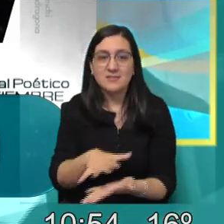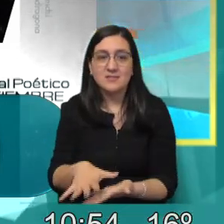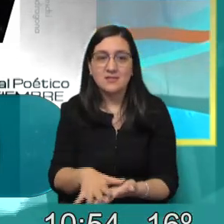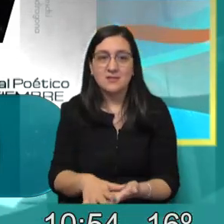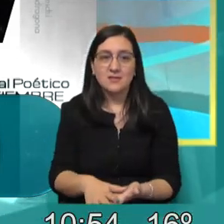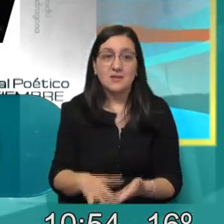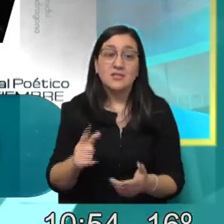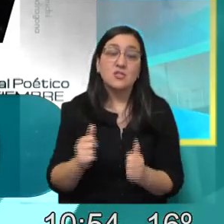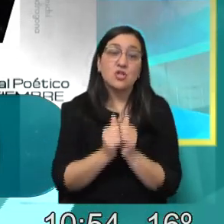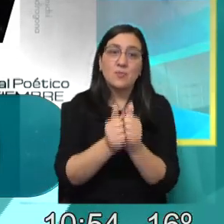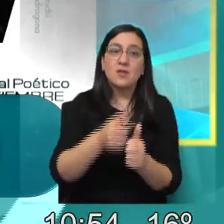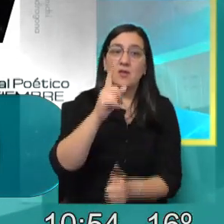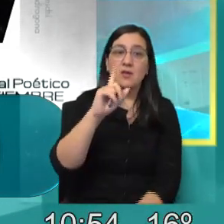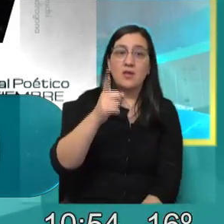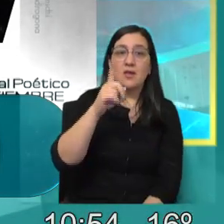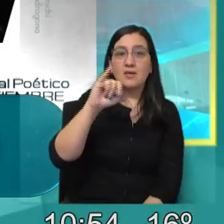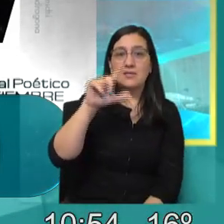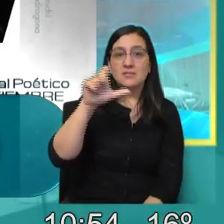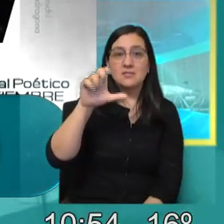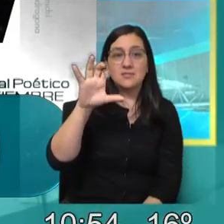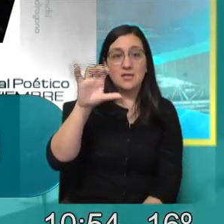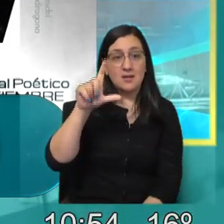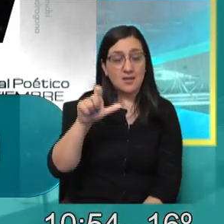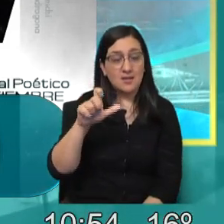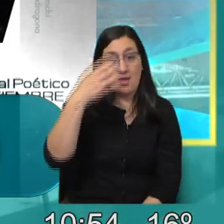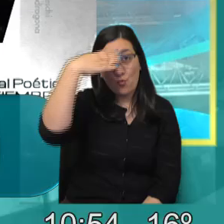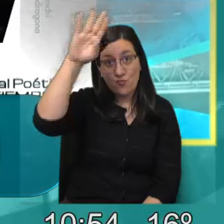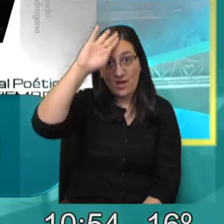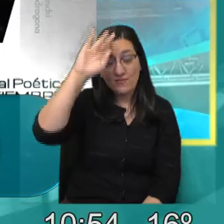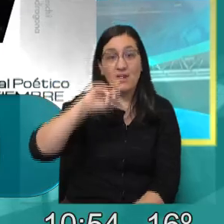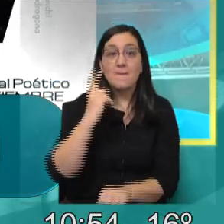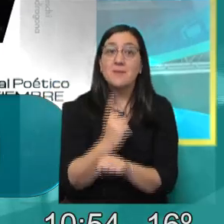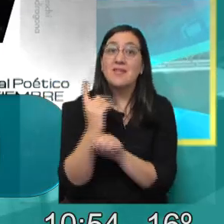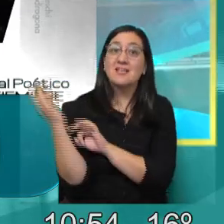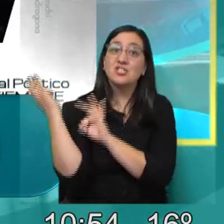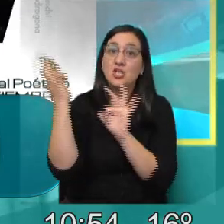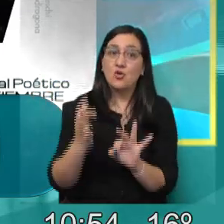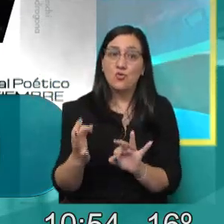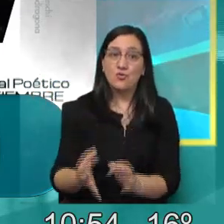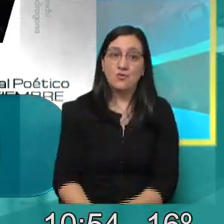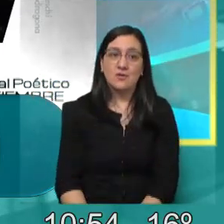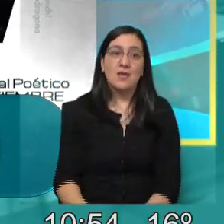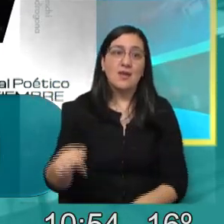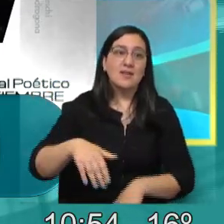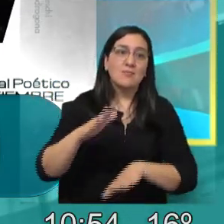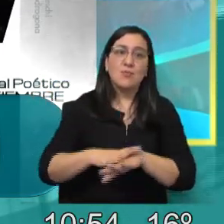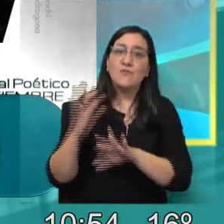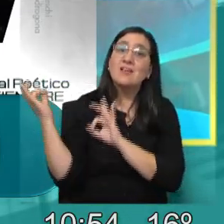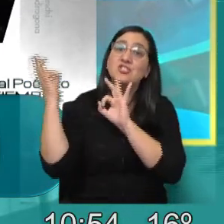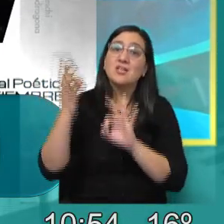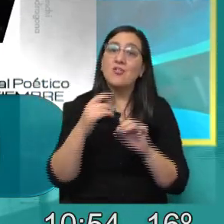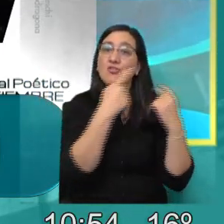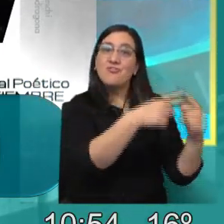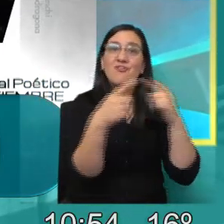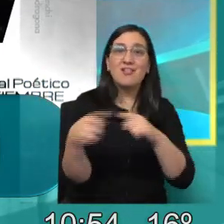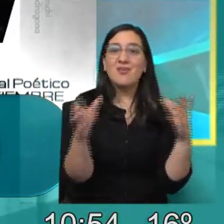nos acompaña Gisela Lucía Navarro, poeta cubana, que fue la primera en llegar. En este momento están llegando las